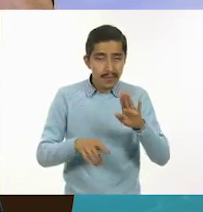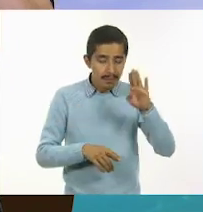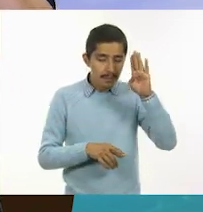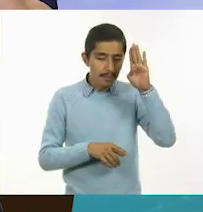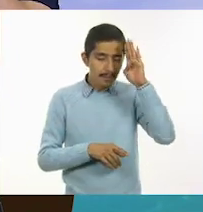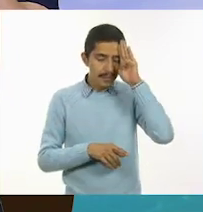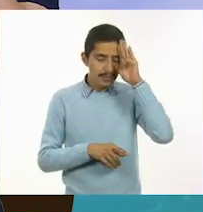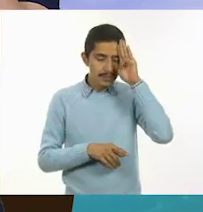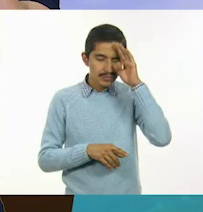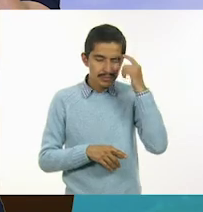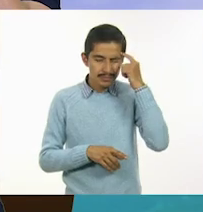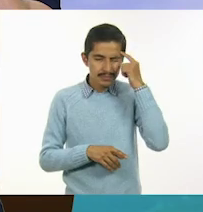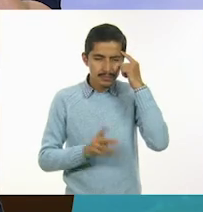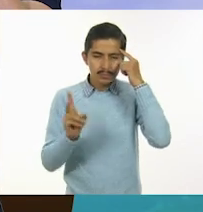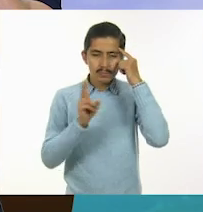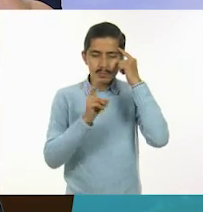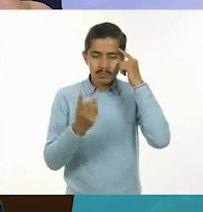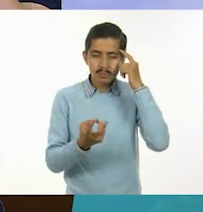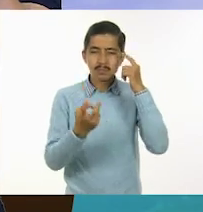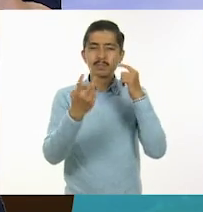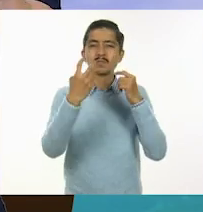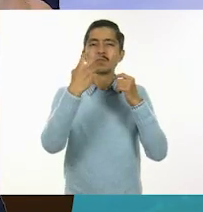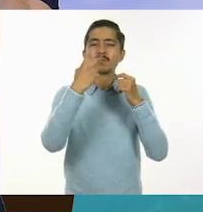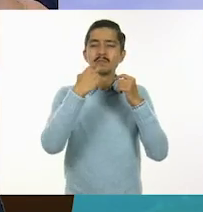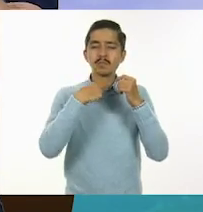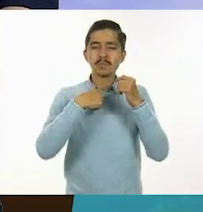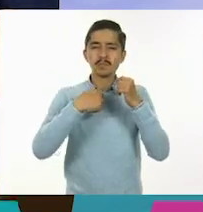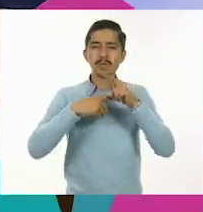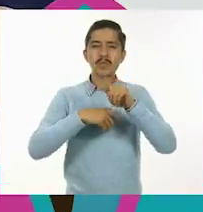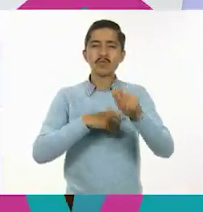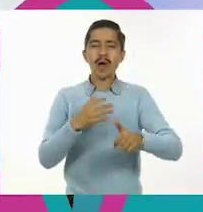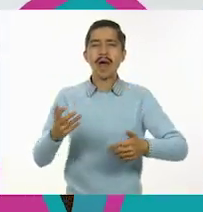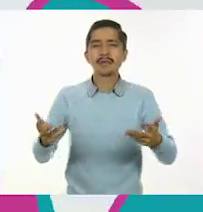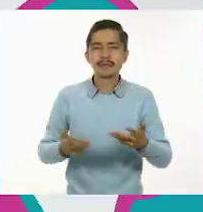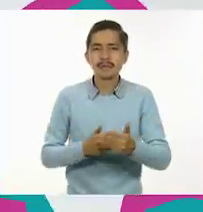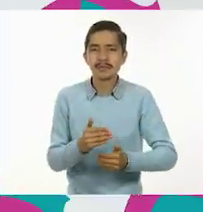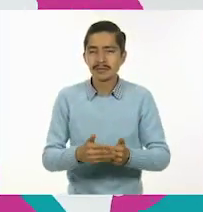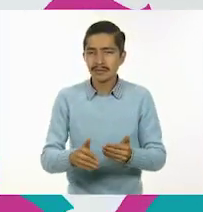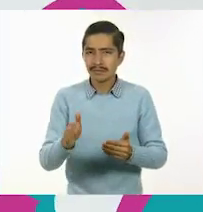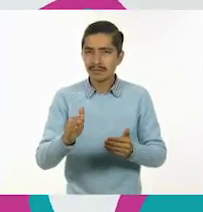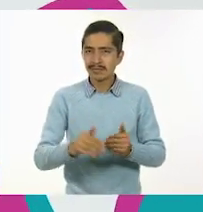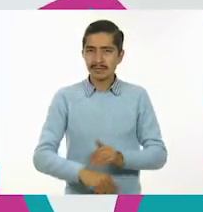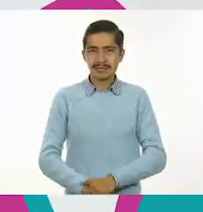piensa, respira y actúa.